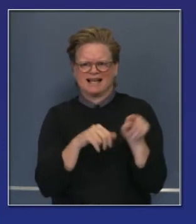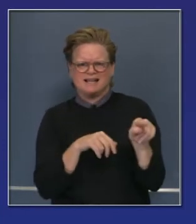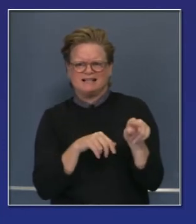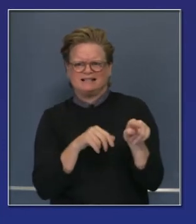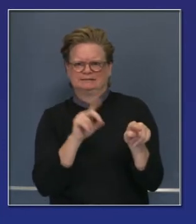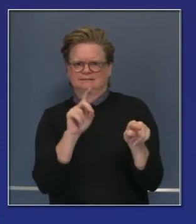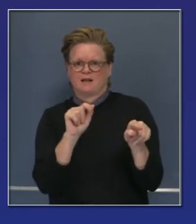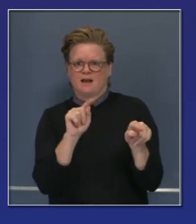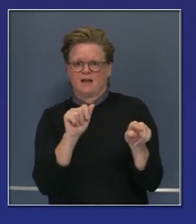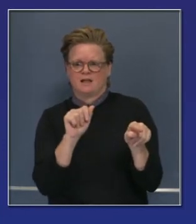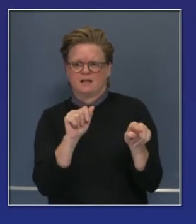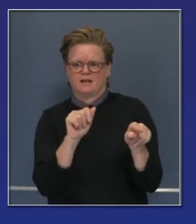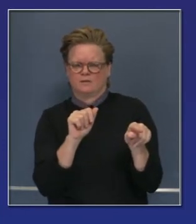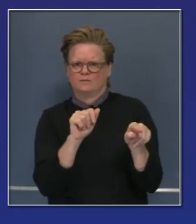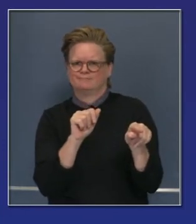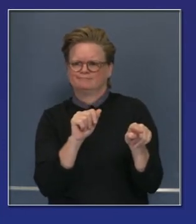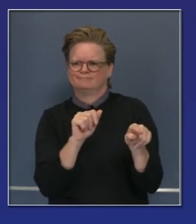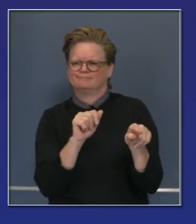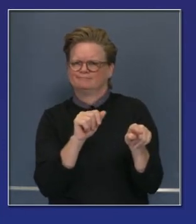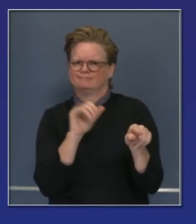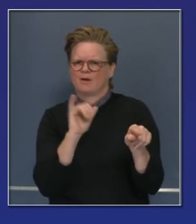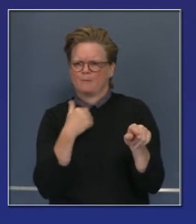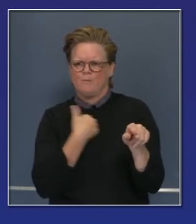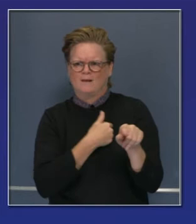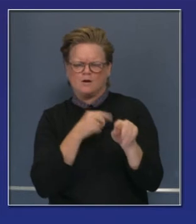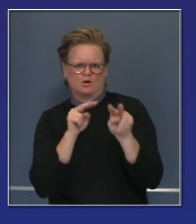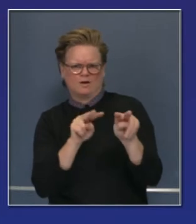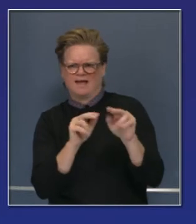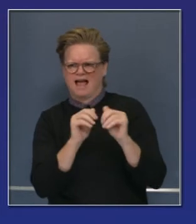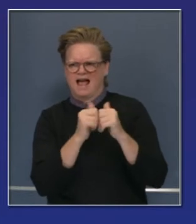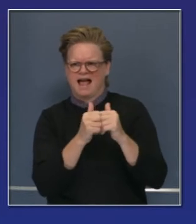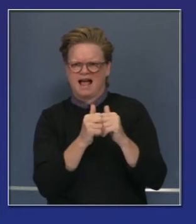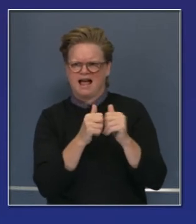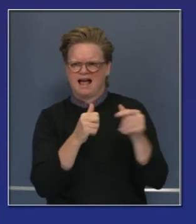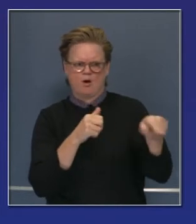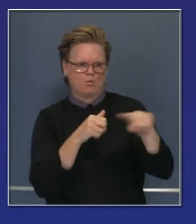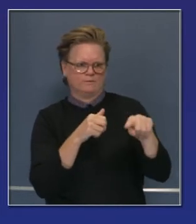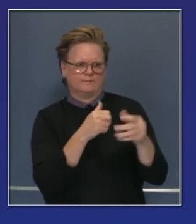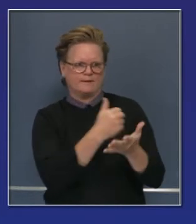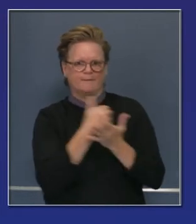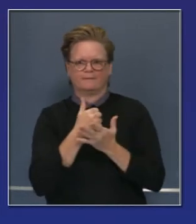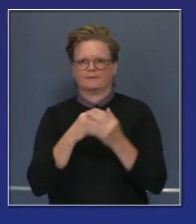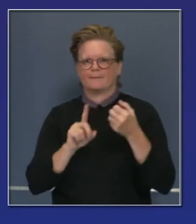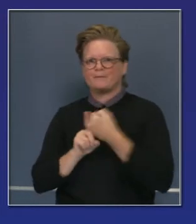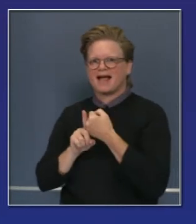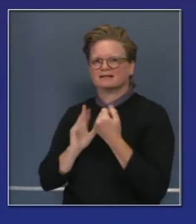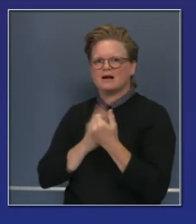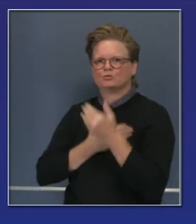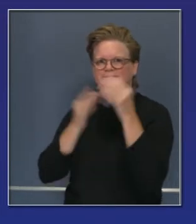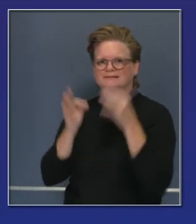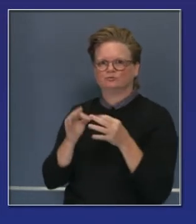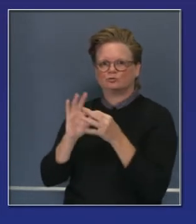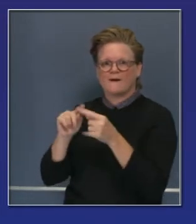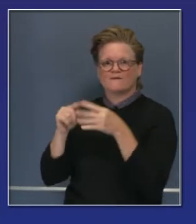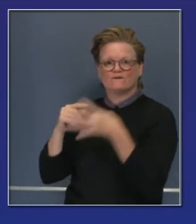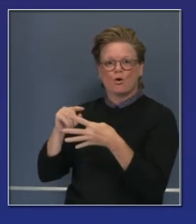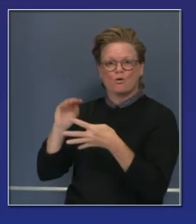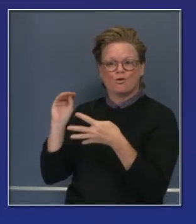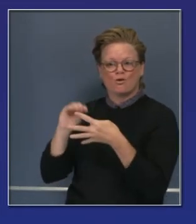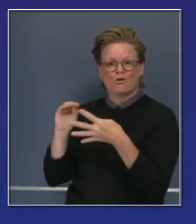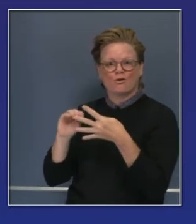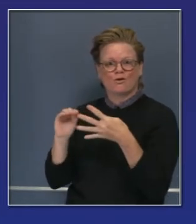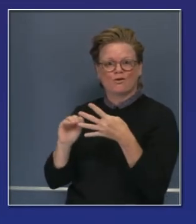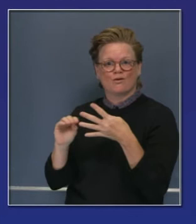importante. Nadie niega la importancia de ese criterio, solo que no estamos usando ese criterio como primera prioridad, índices de positividad